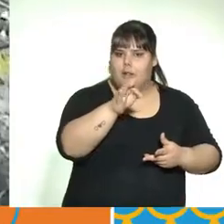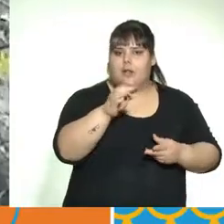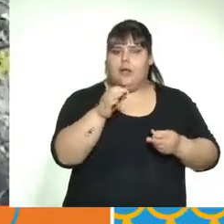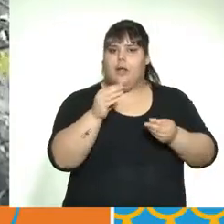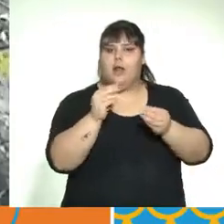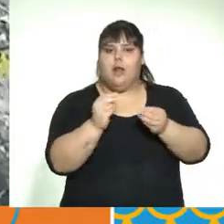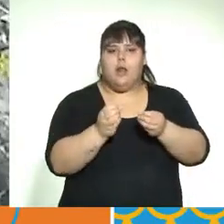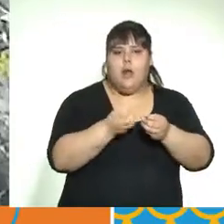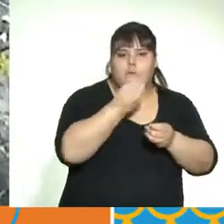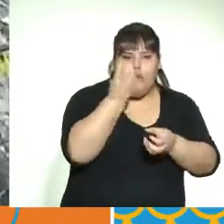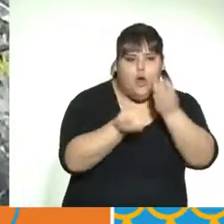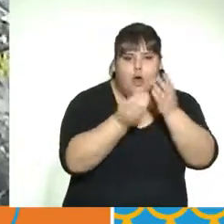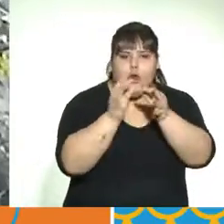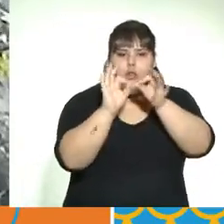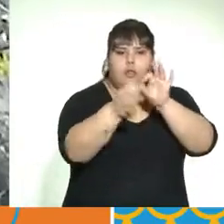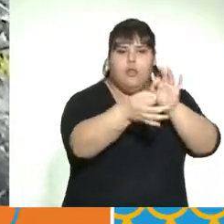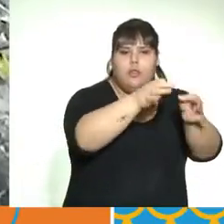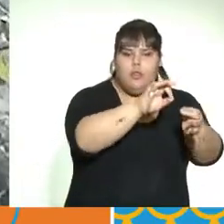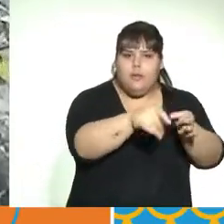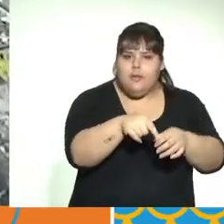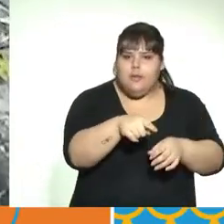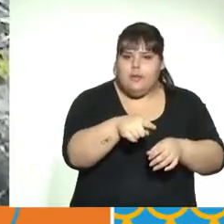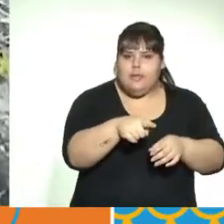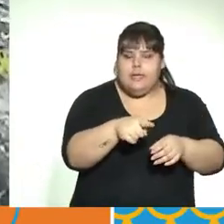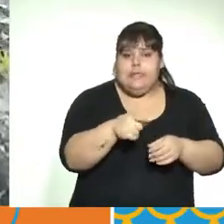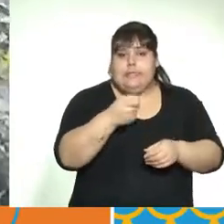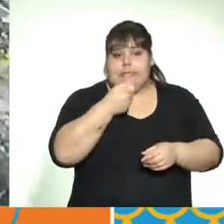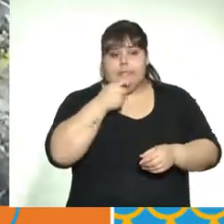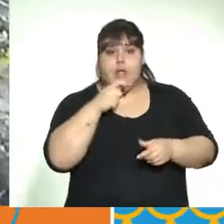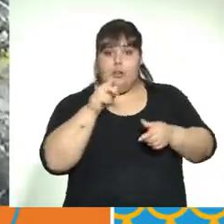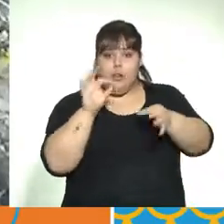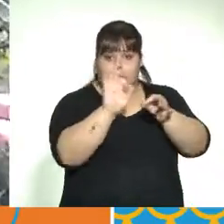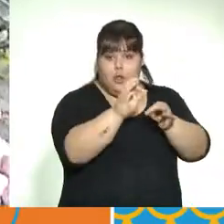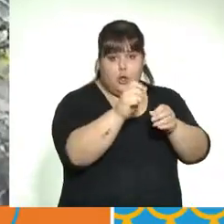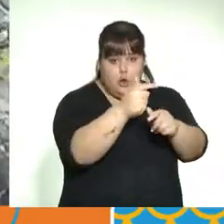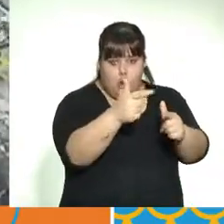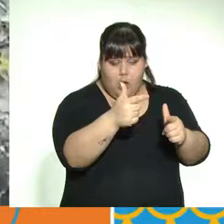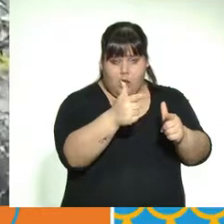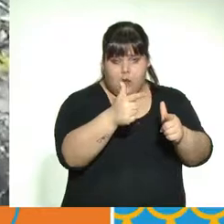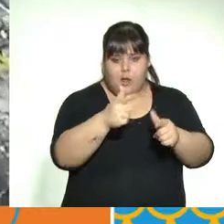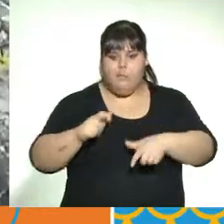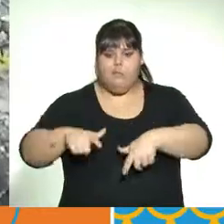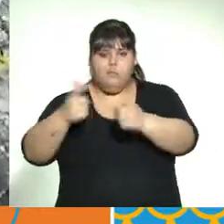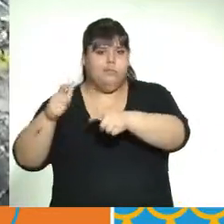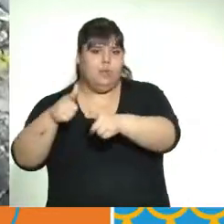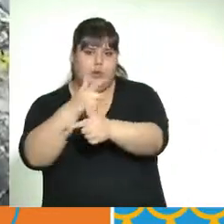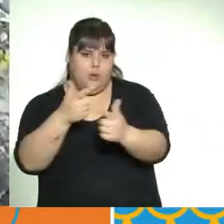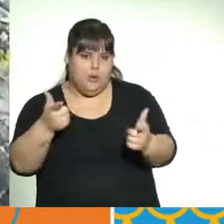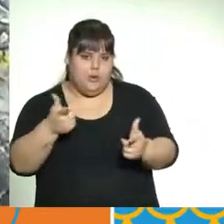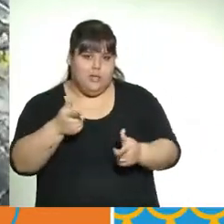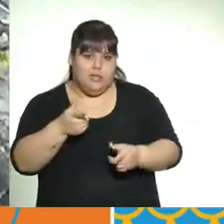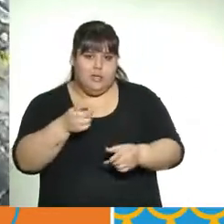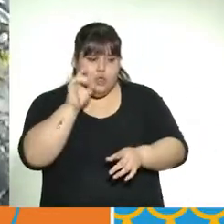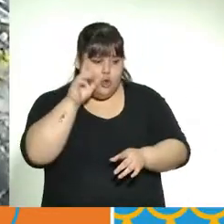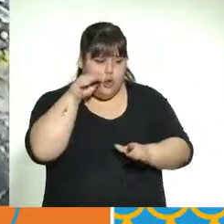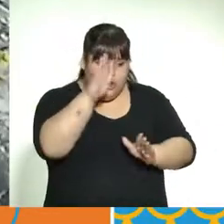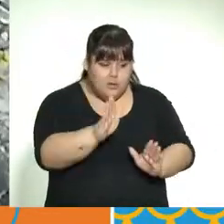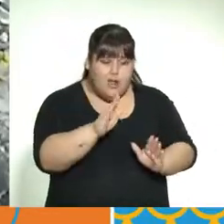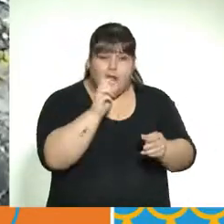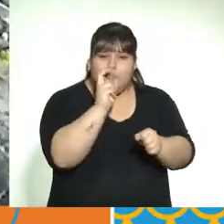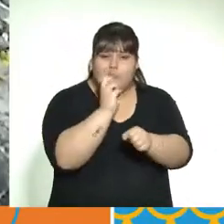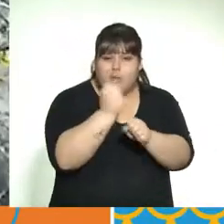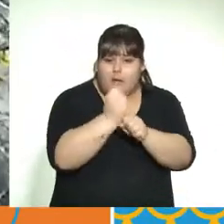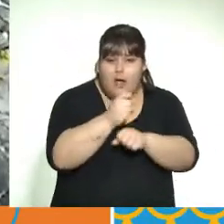hace a la polinización de los cultivos. Sin las abejas no habría cultivos, no solo las abejas domésticas, que es